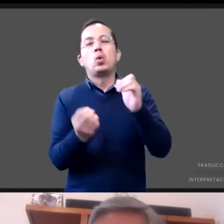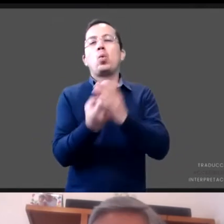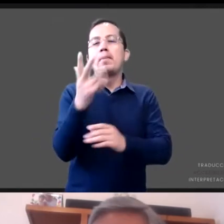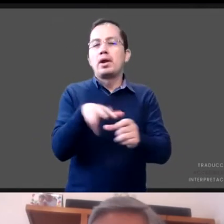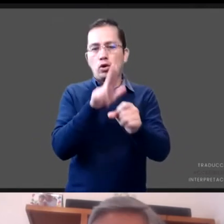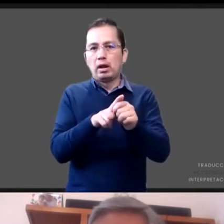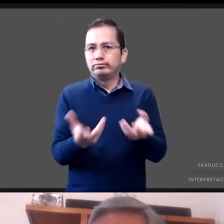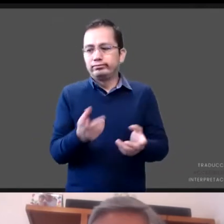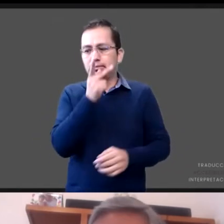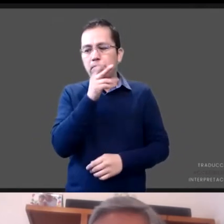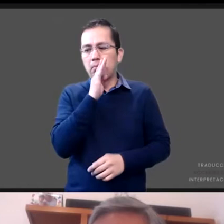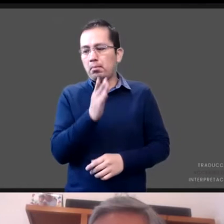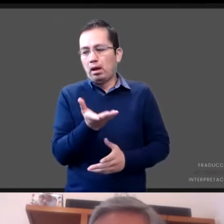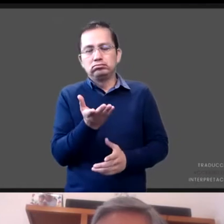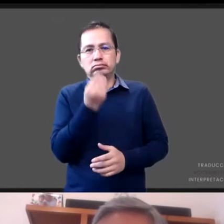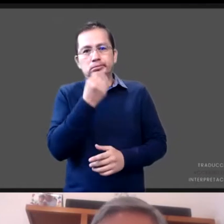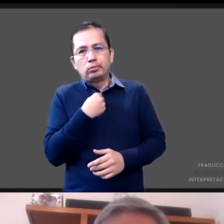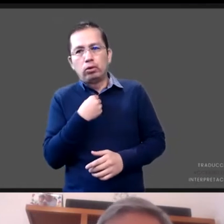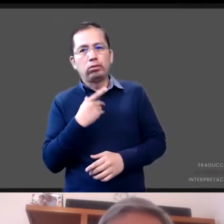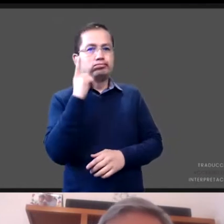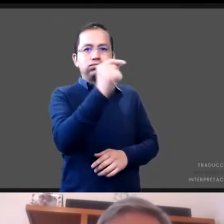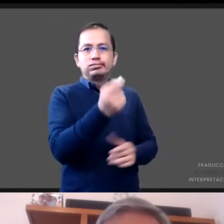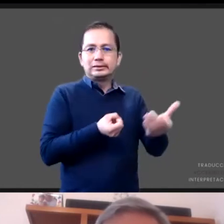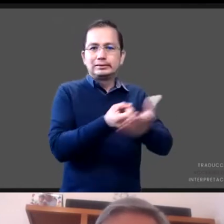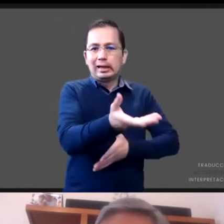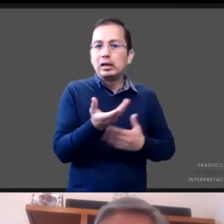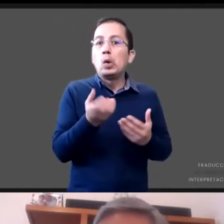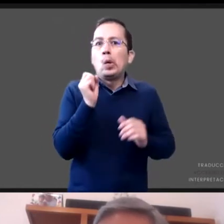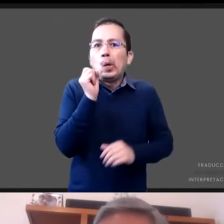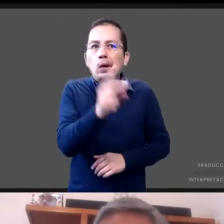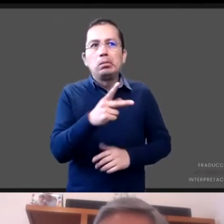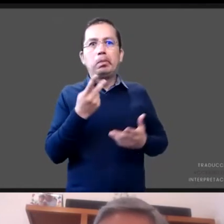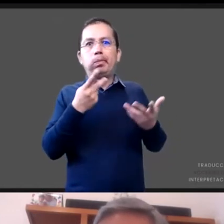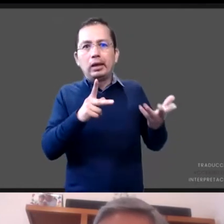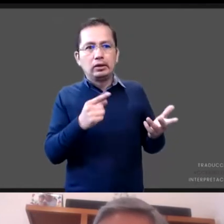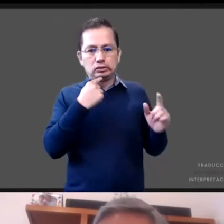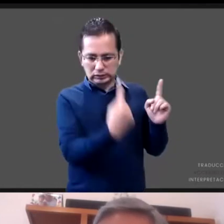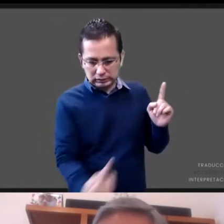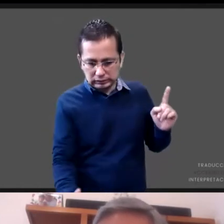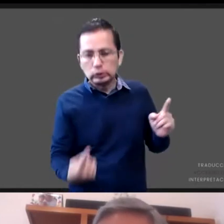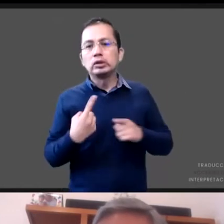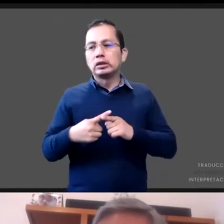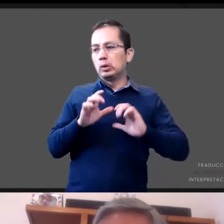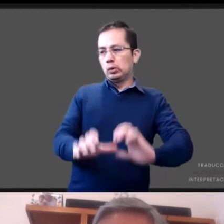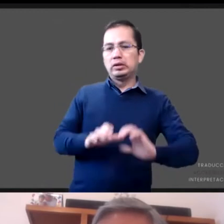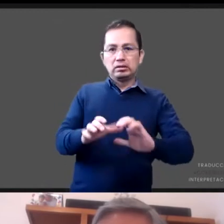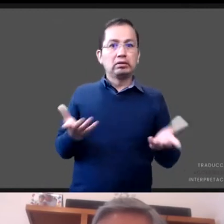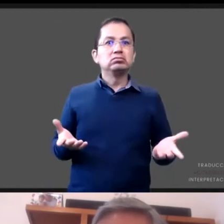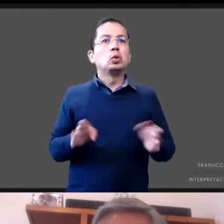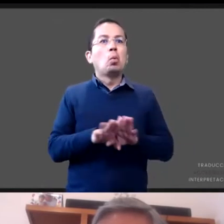pero sin el apoyo que los papás les pudieron haber representado en un momento dado, ¿no? Me parece